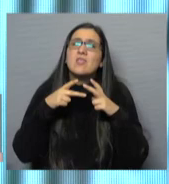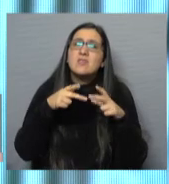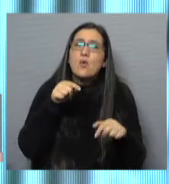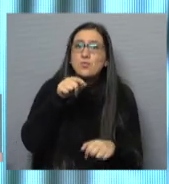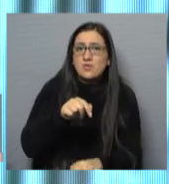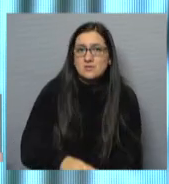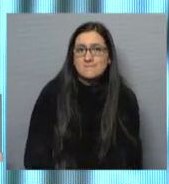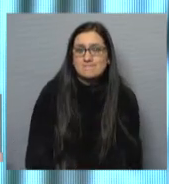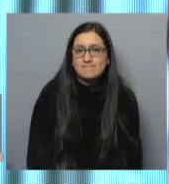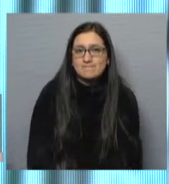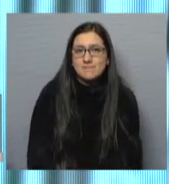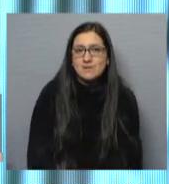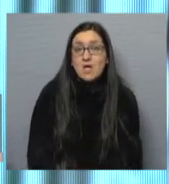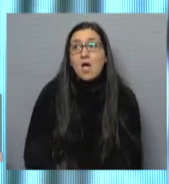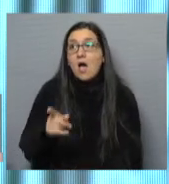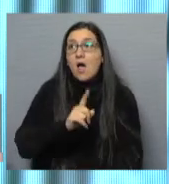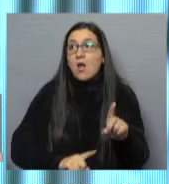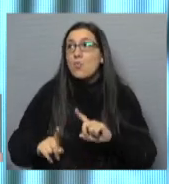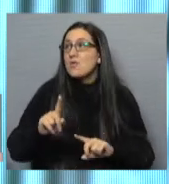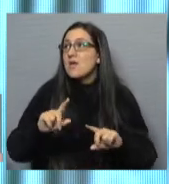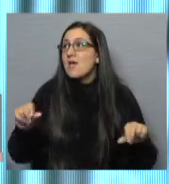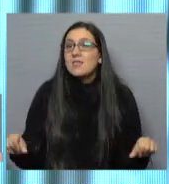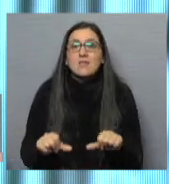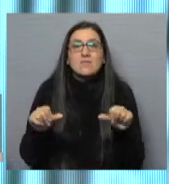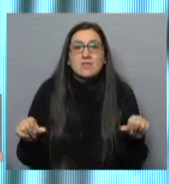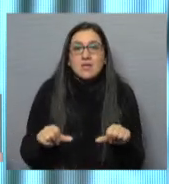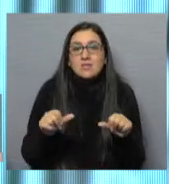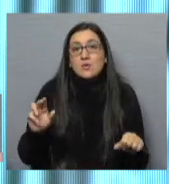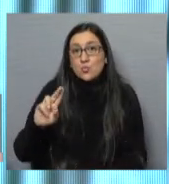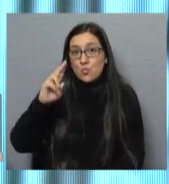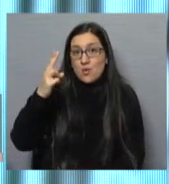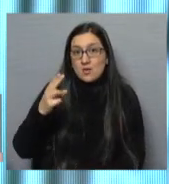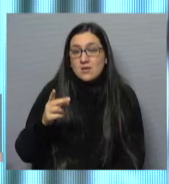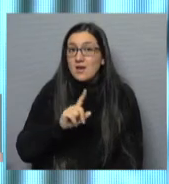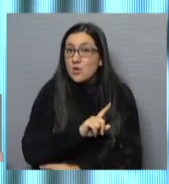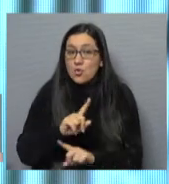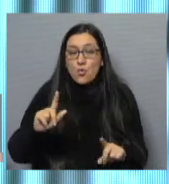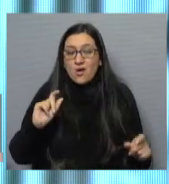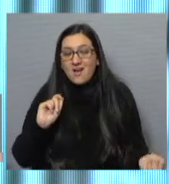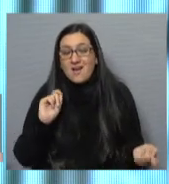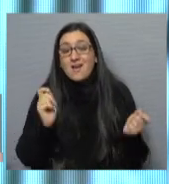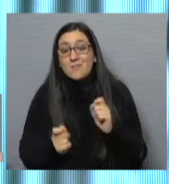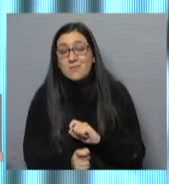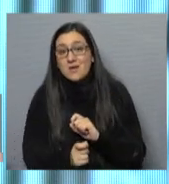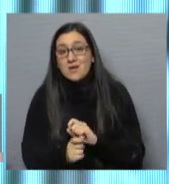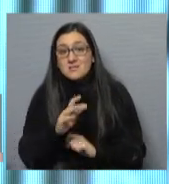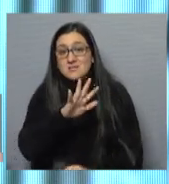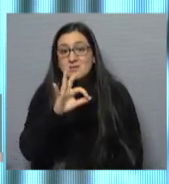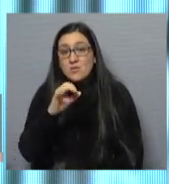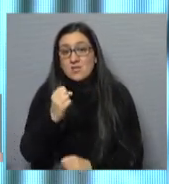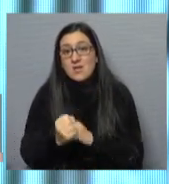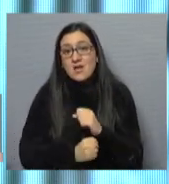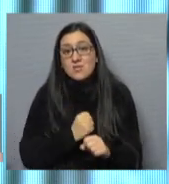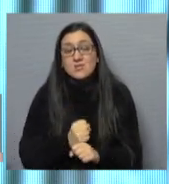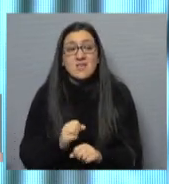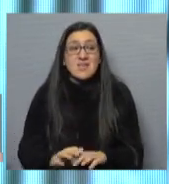ustedes alguna actividad en el Uruguay que no cambia hace 50 años,